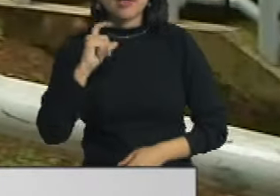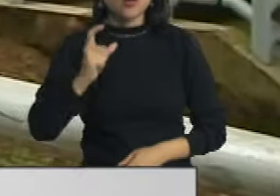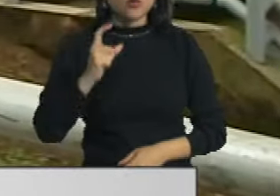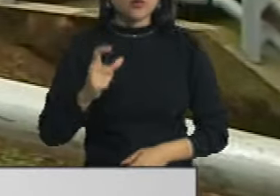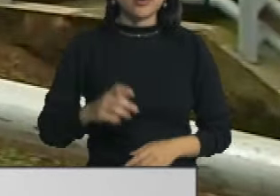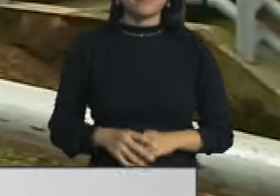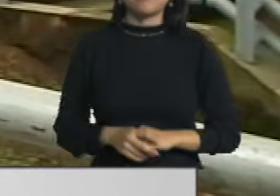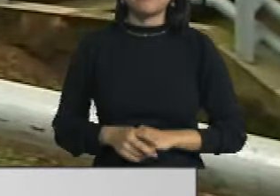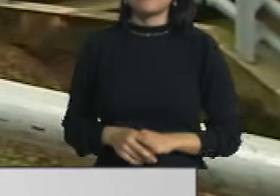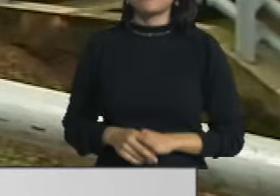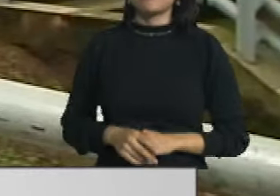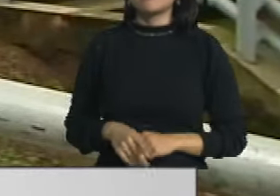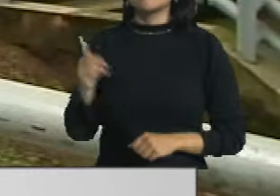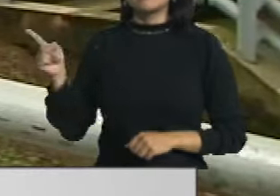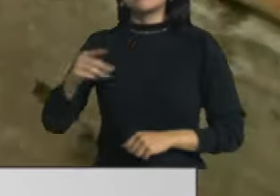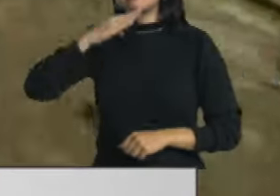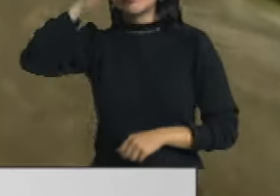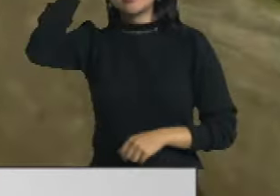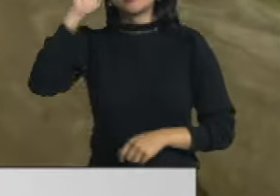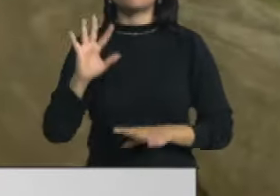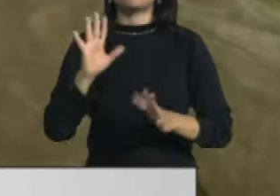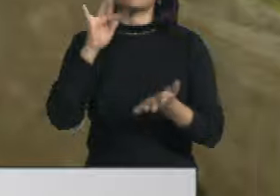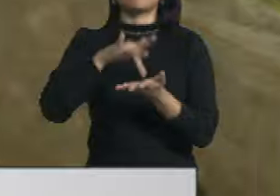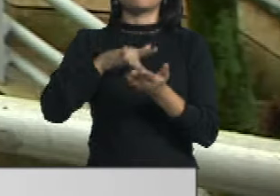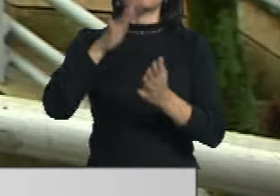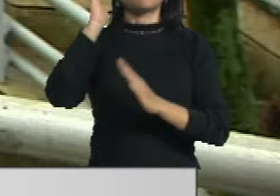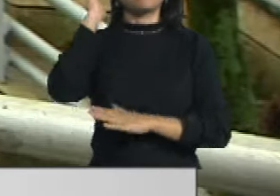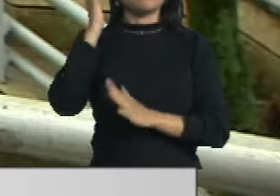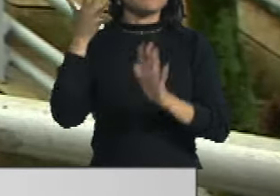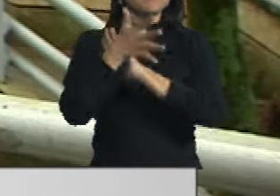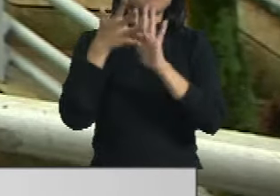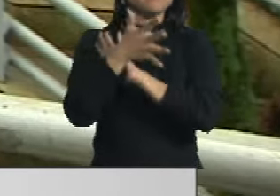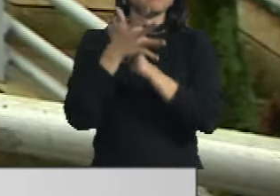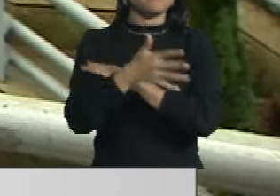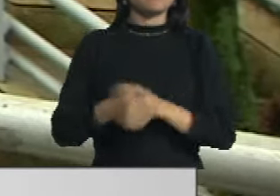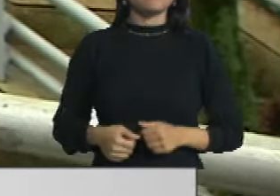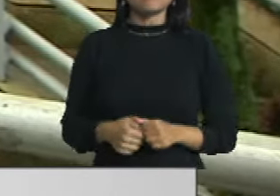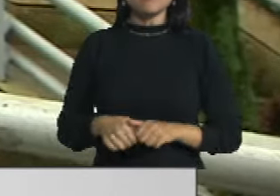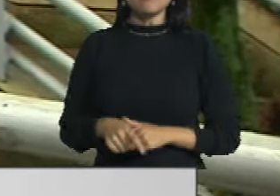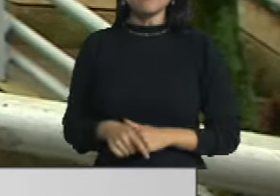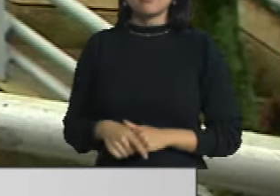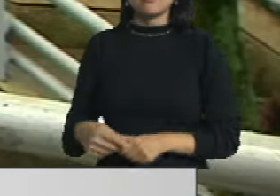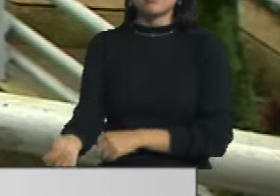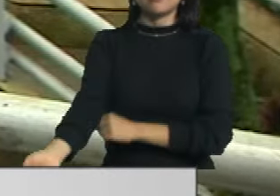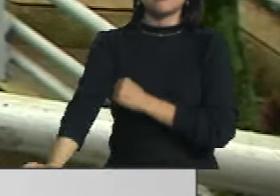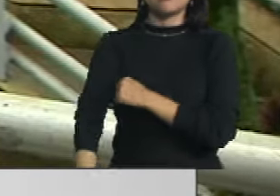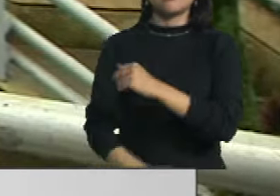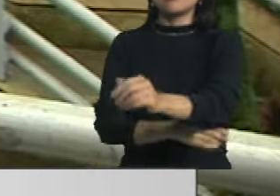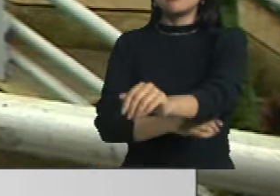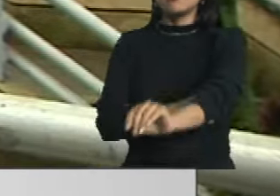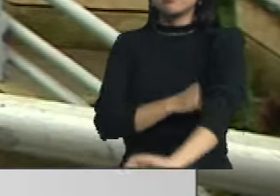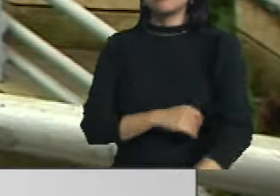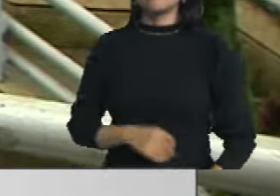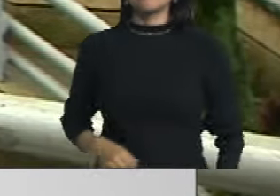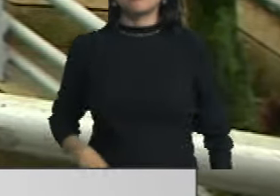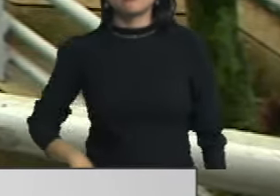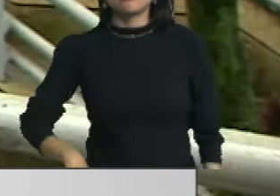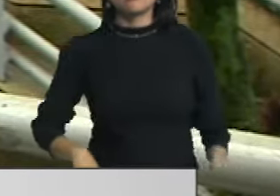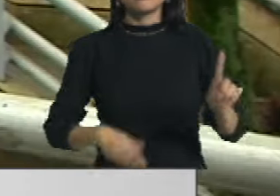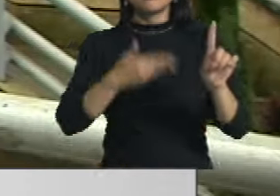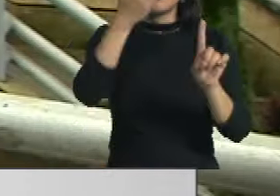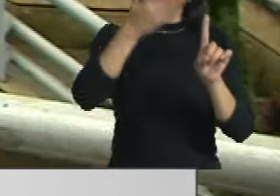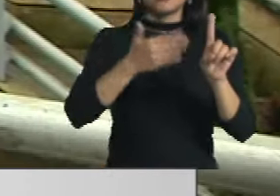en la capital de Antioquia, habló la familia de Yarlín. La señora con la que estaba al cuidado de ellas les